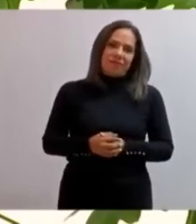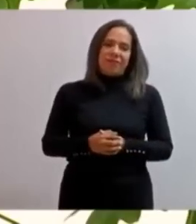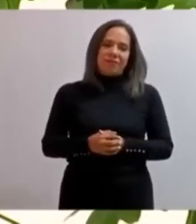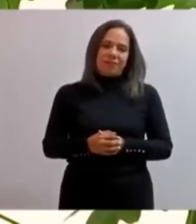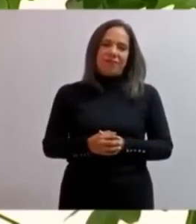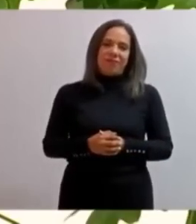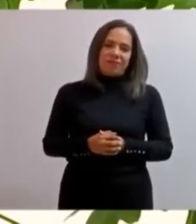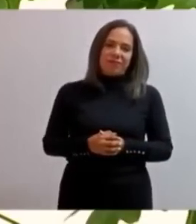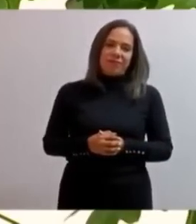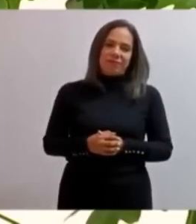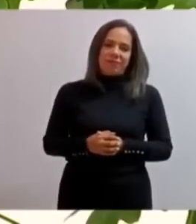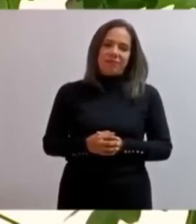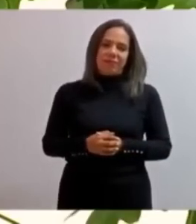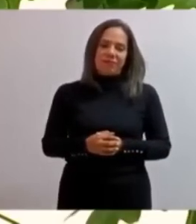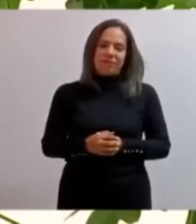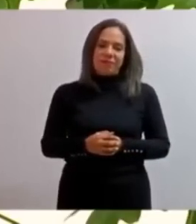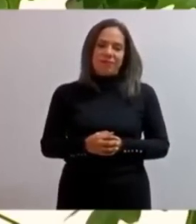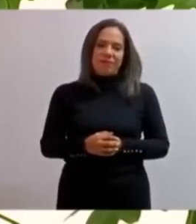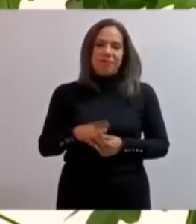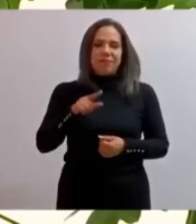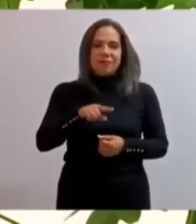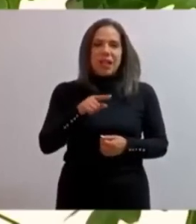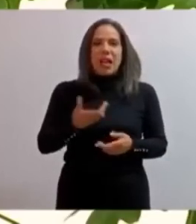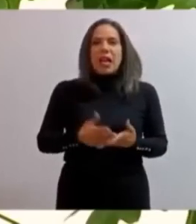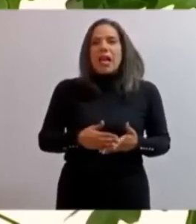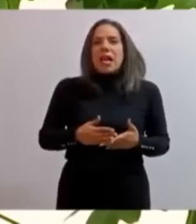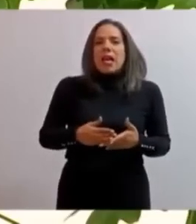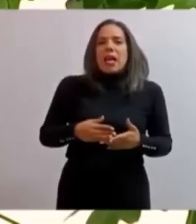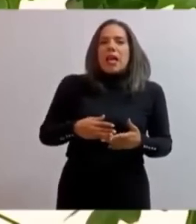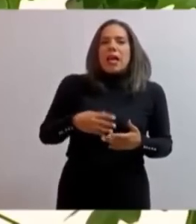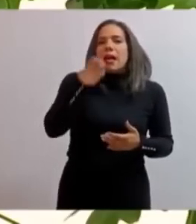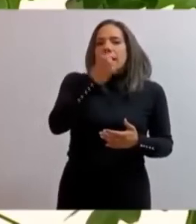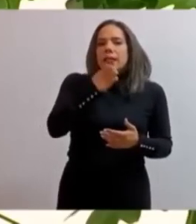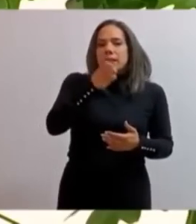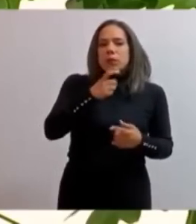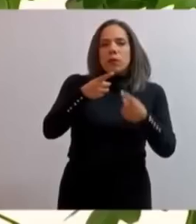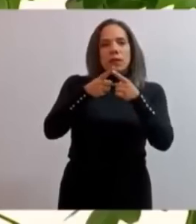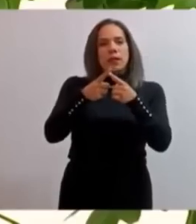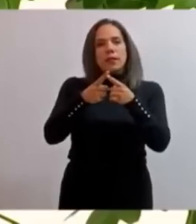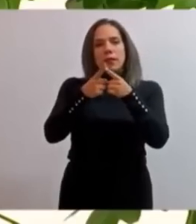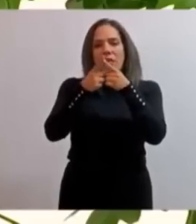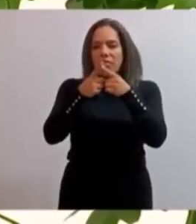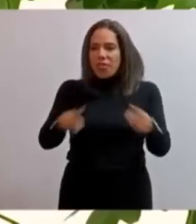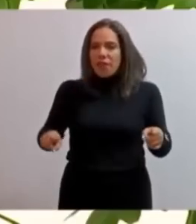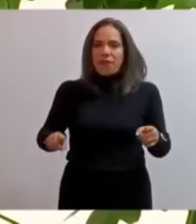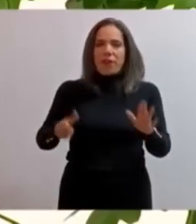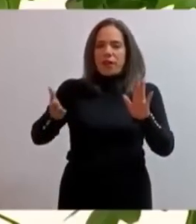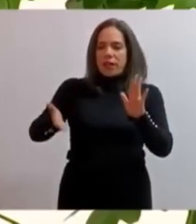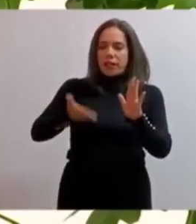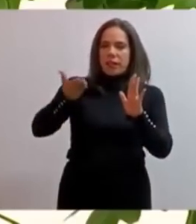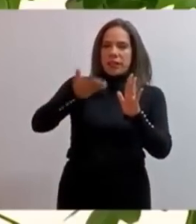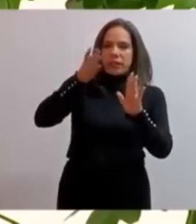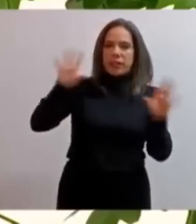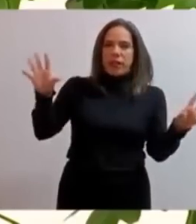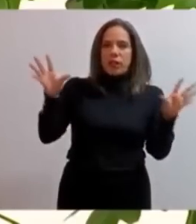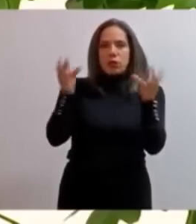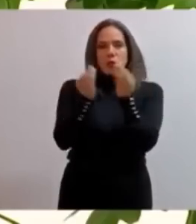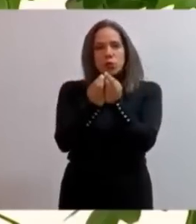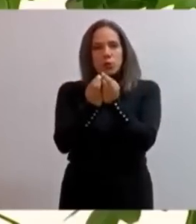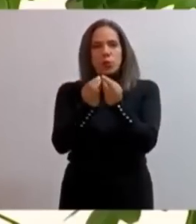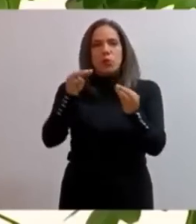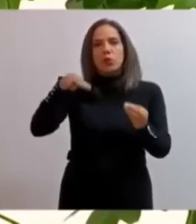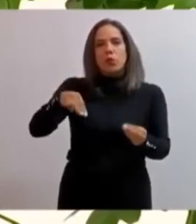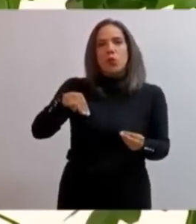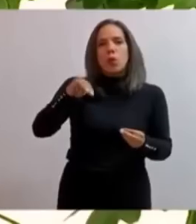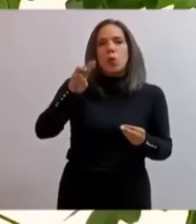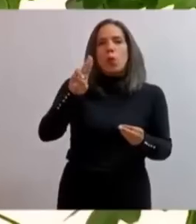de estudios. De las escuelas multigrado, yo pienso que de las escuelas multigrados tenemos que aprender muchísimo.